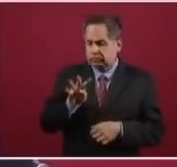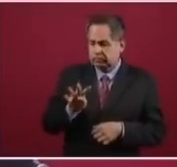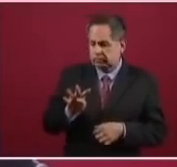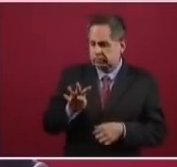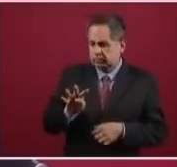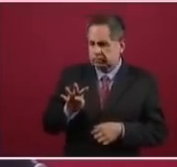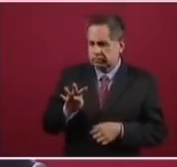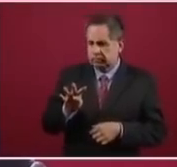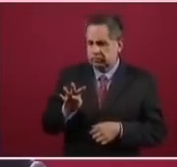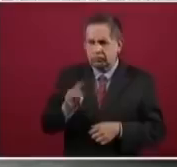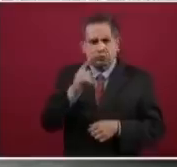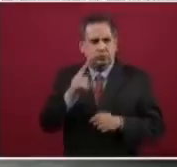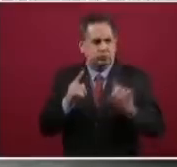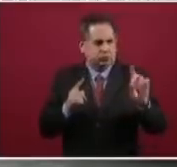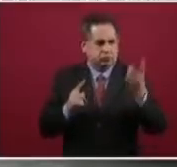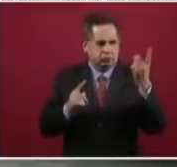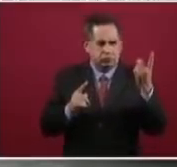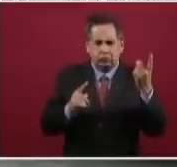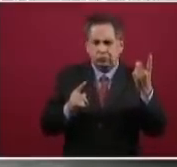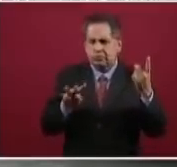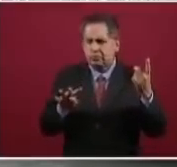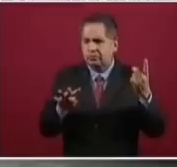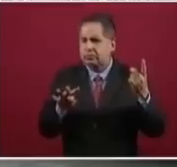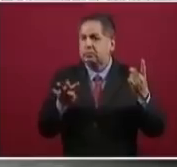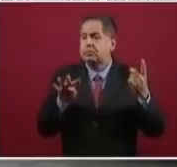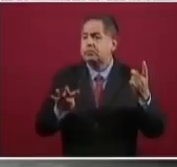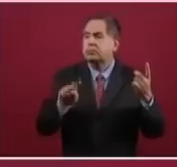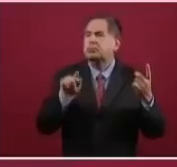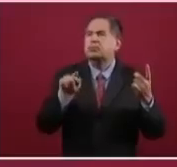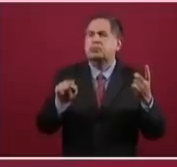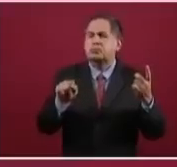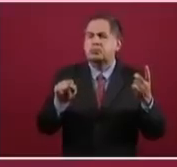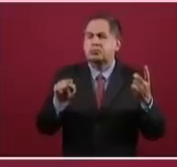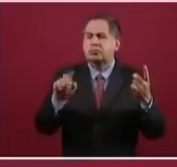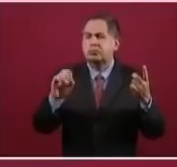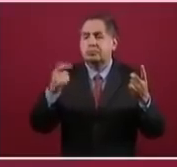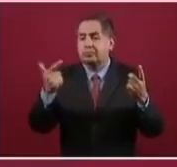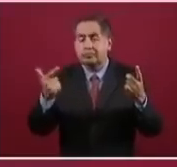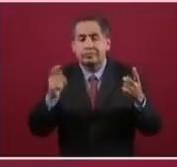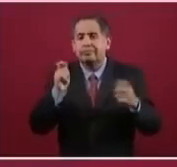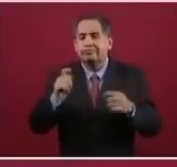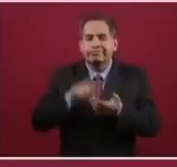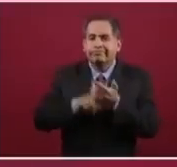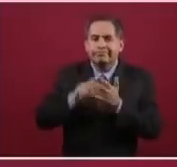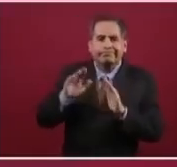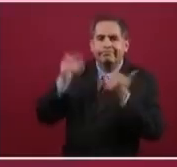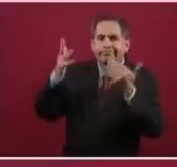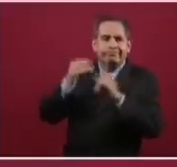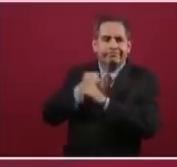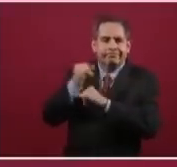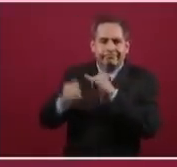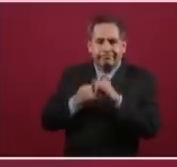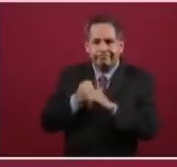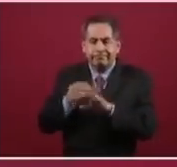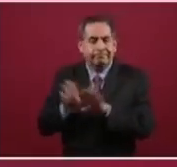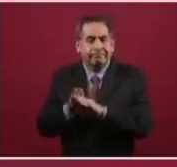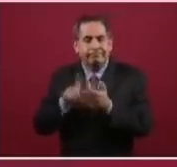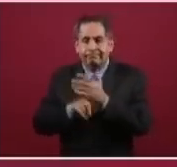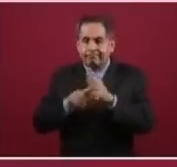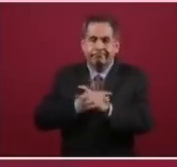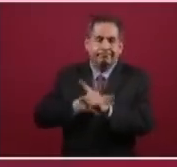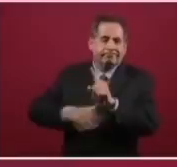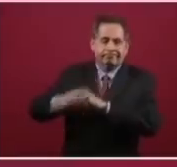pesos por dólar a inicios de agosto a 19.7 pero tiene que ver incluso estas cosas con te cuenta esto